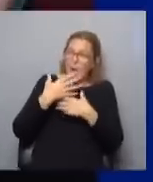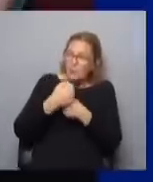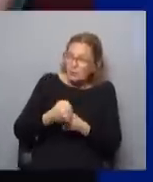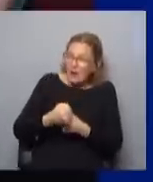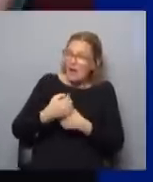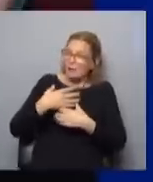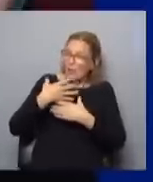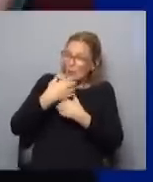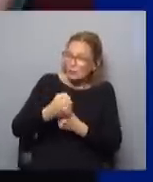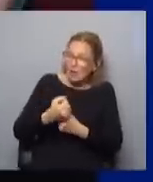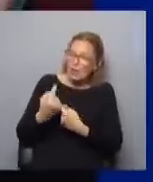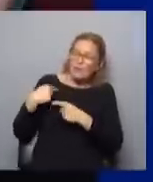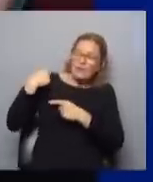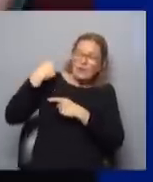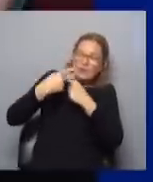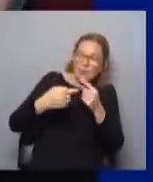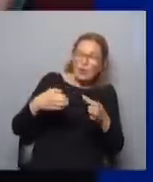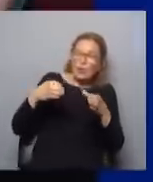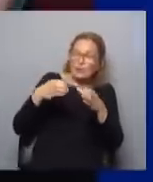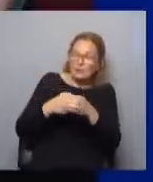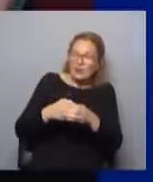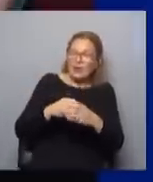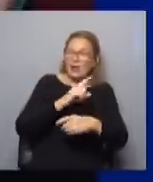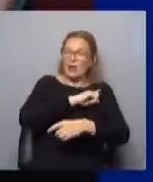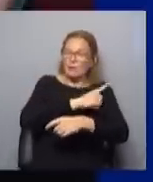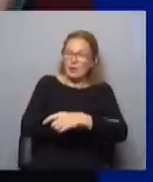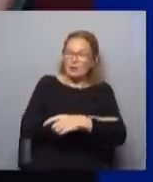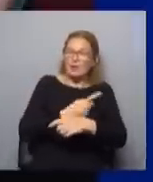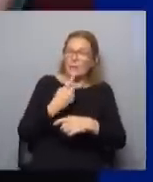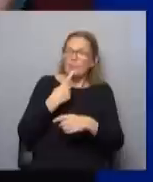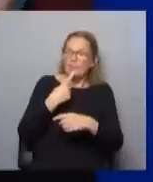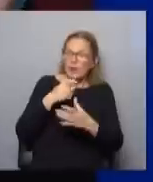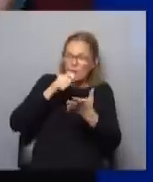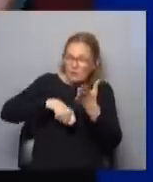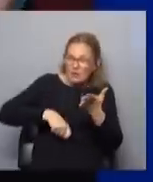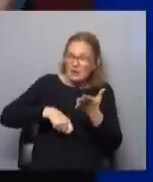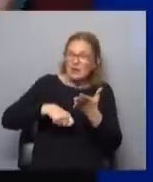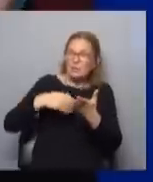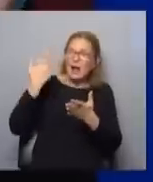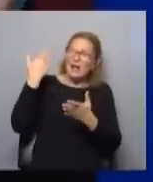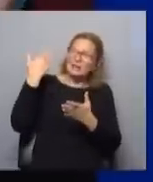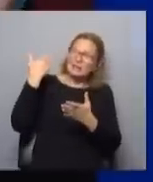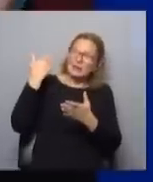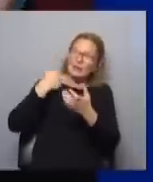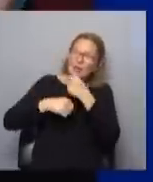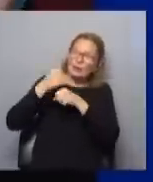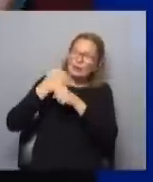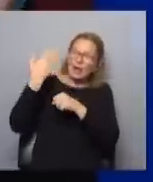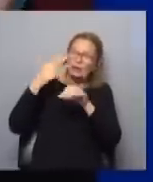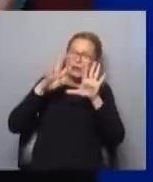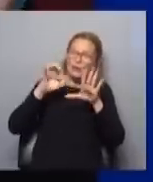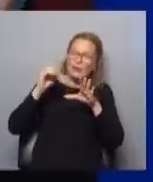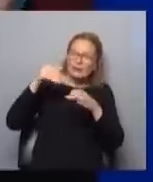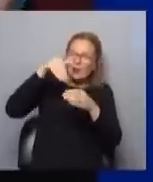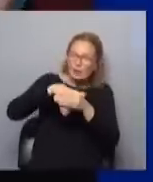tuvimos en el comité de base en nuestra fuerza política levantando las firmas para los aquellos referendo una llana de cada 90 los